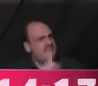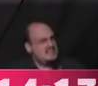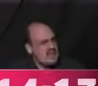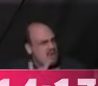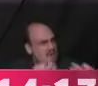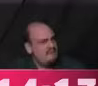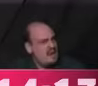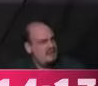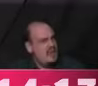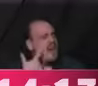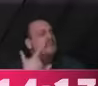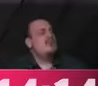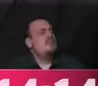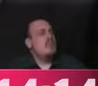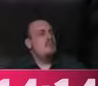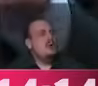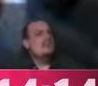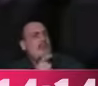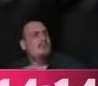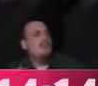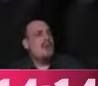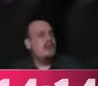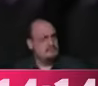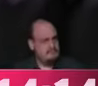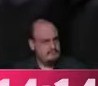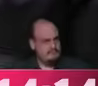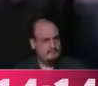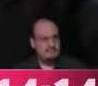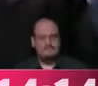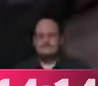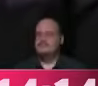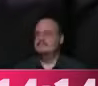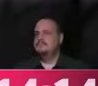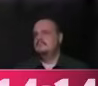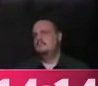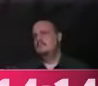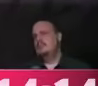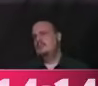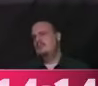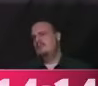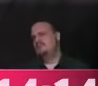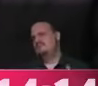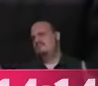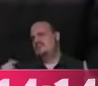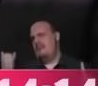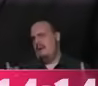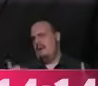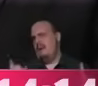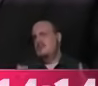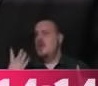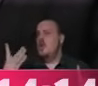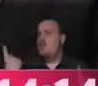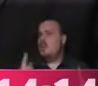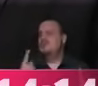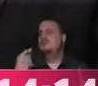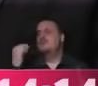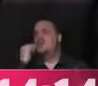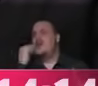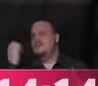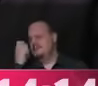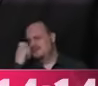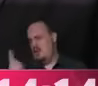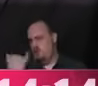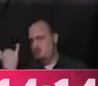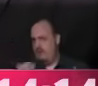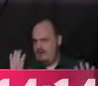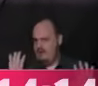no verbal, que en el caso de Milei resulta interesante observar, por ejemplo. ¿Por qué? Porque Sergio Massa es un político de carrera larga. Sabe manejarse